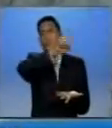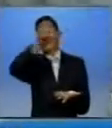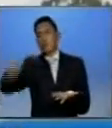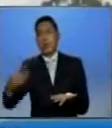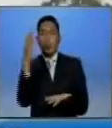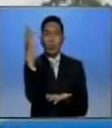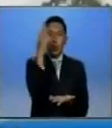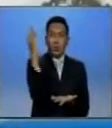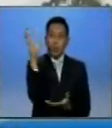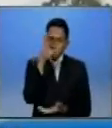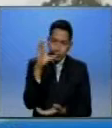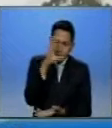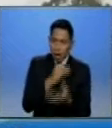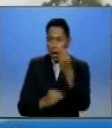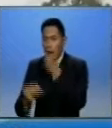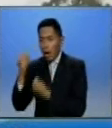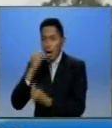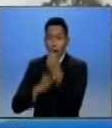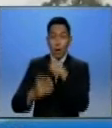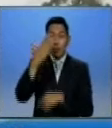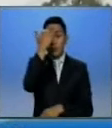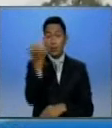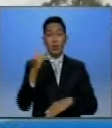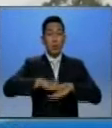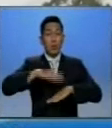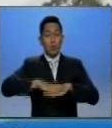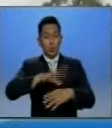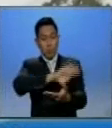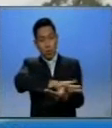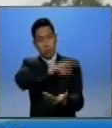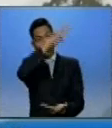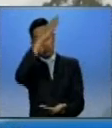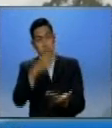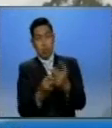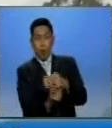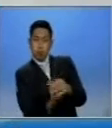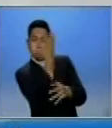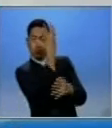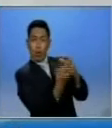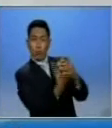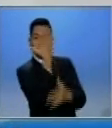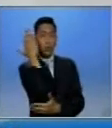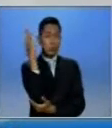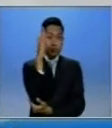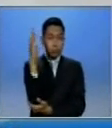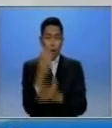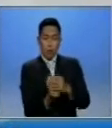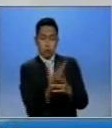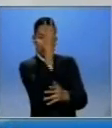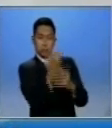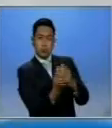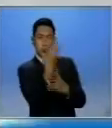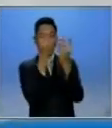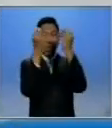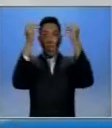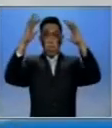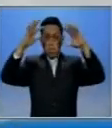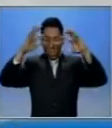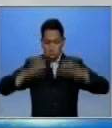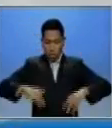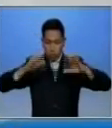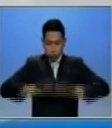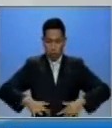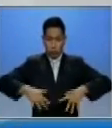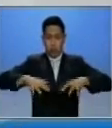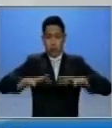Chimborazo debido a la caída de gran cantidad de ceniza producto del incremento de la actividad del volcán tunguragua se vieron